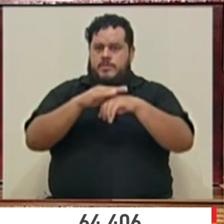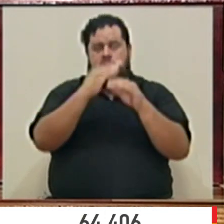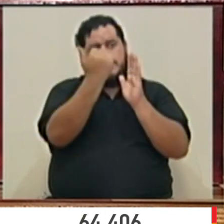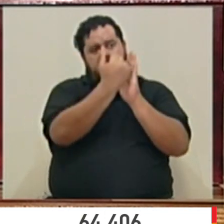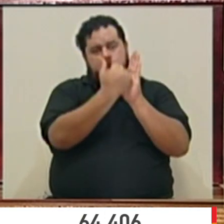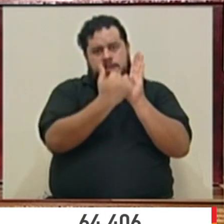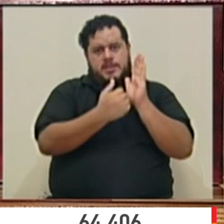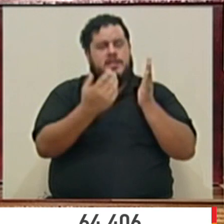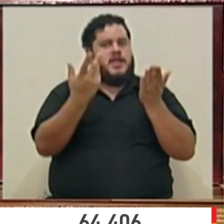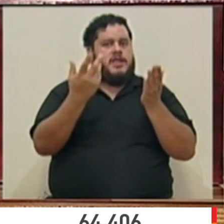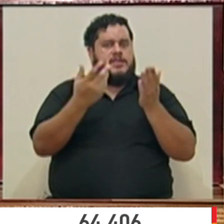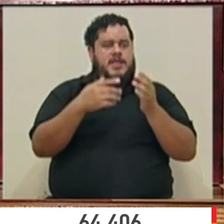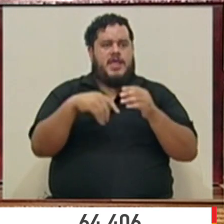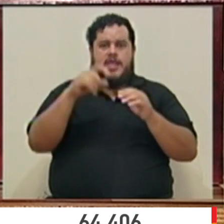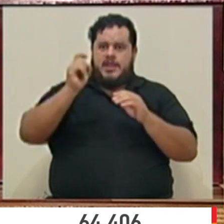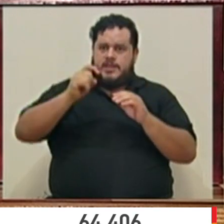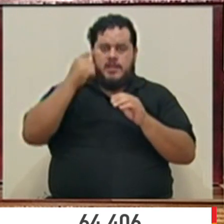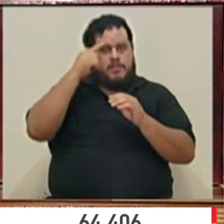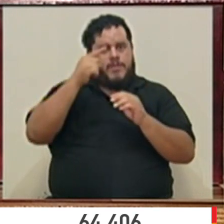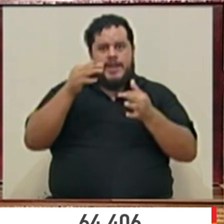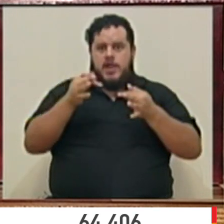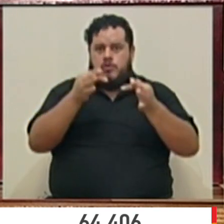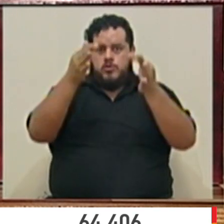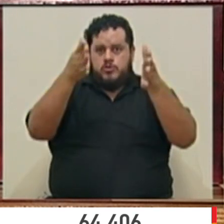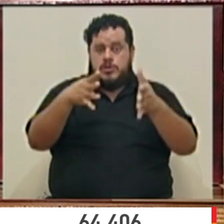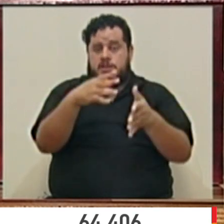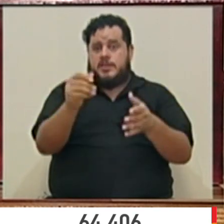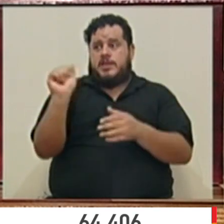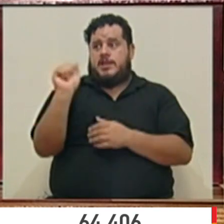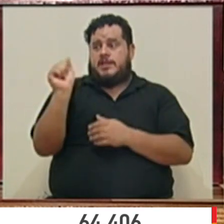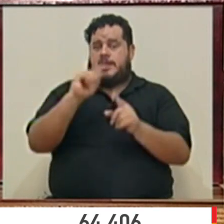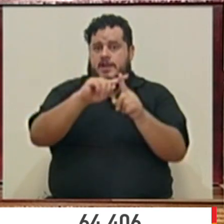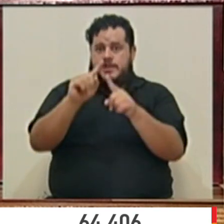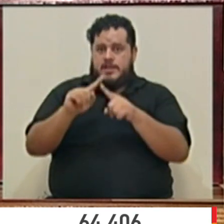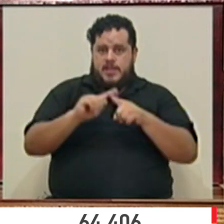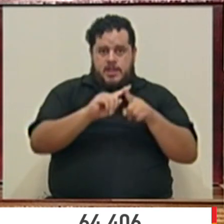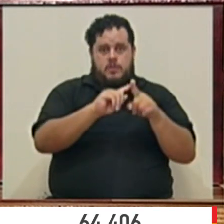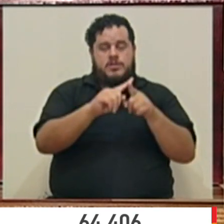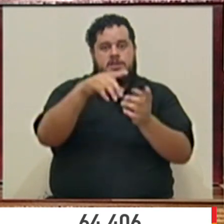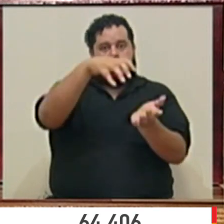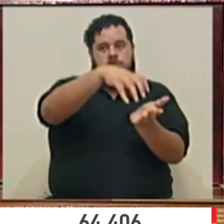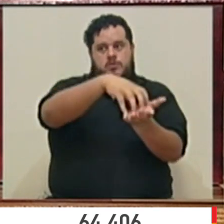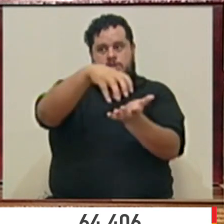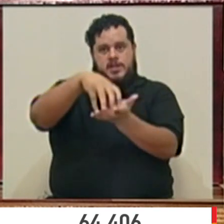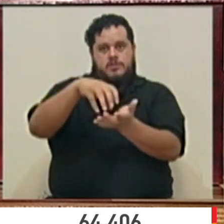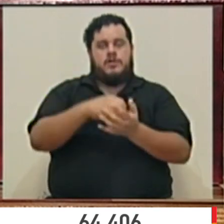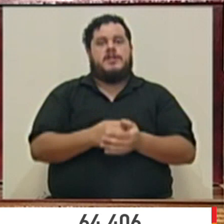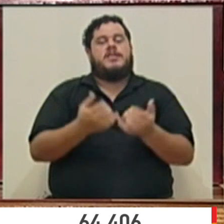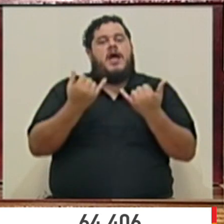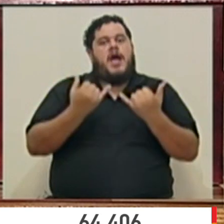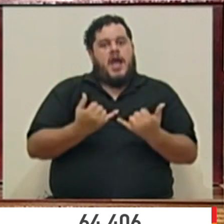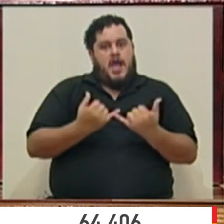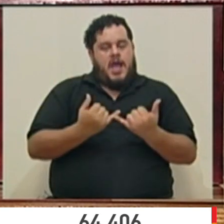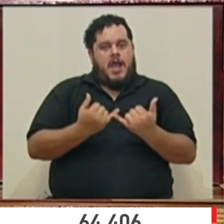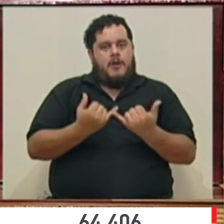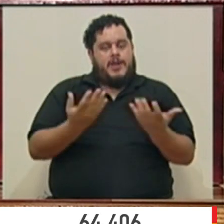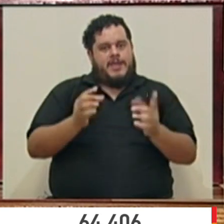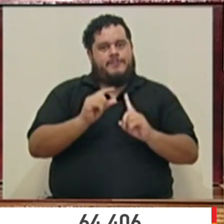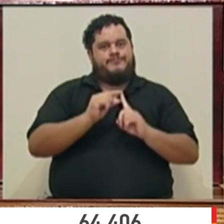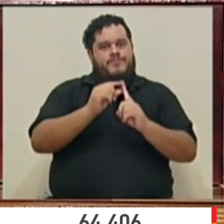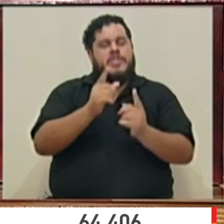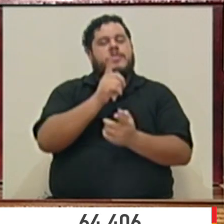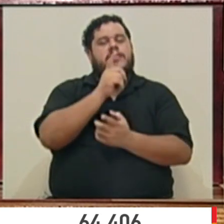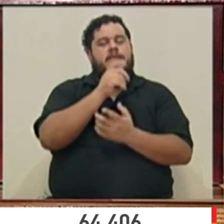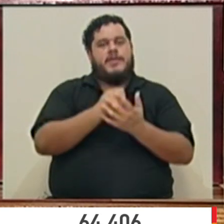de requisitos para las personas turistas y las alertas en los distintos cantones. A continuación, le cedemos la